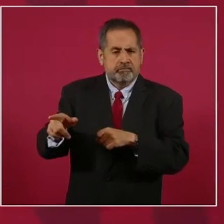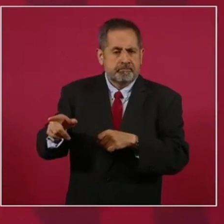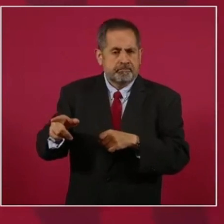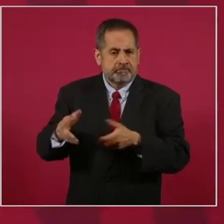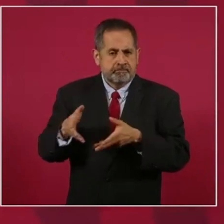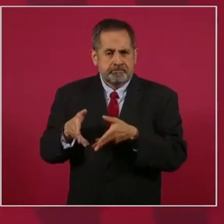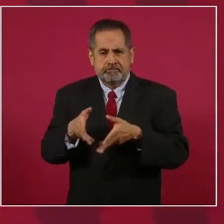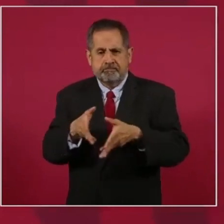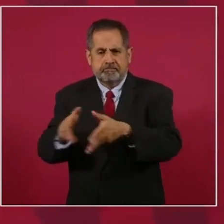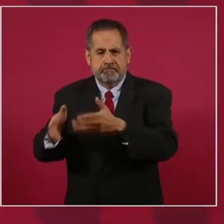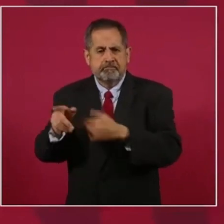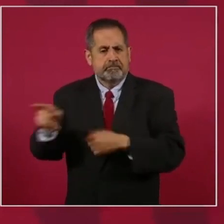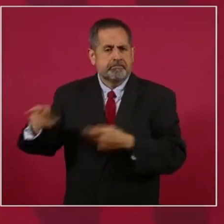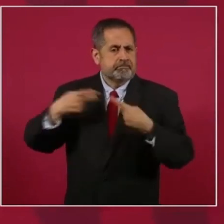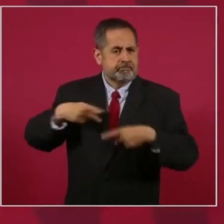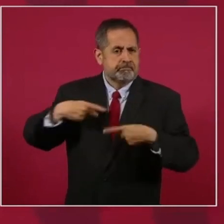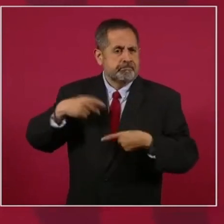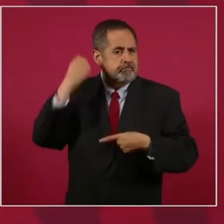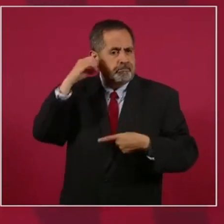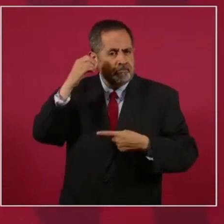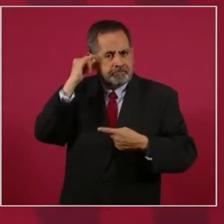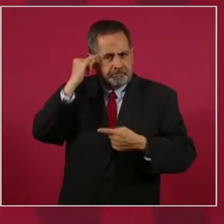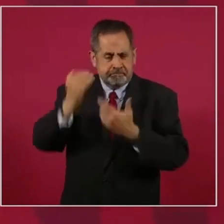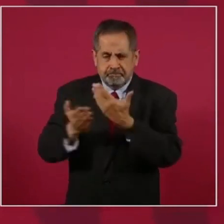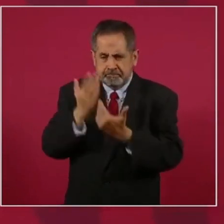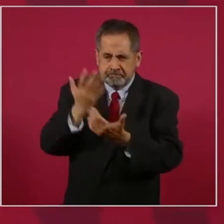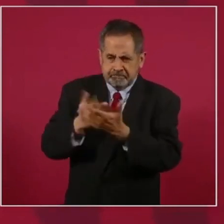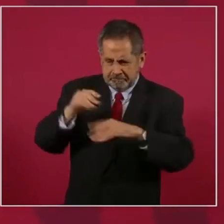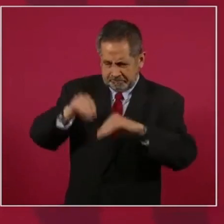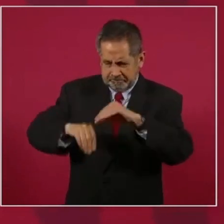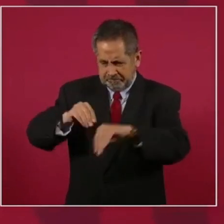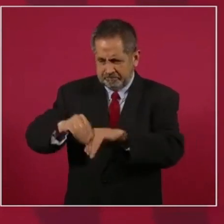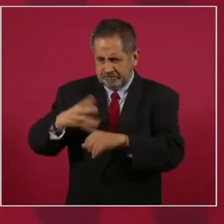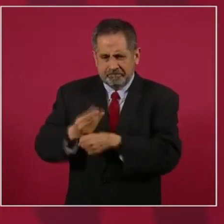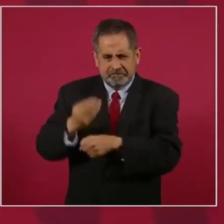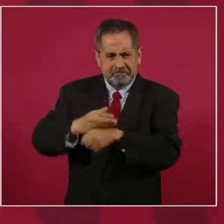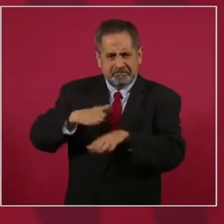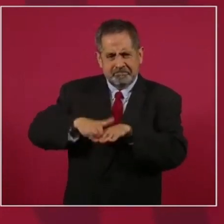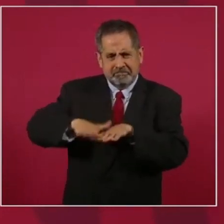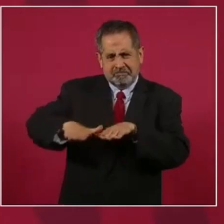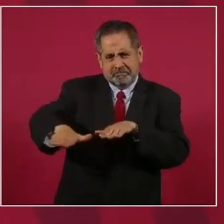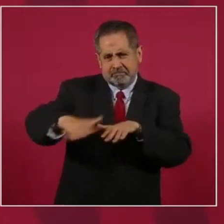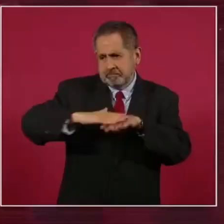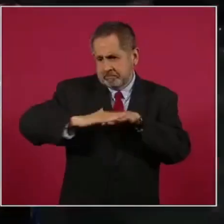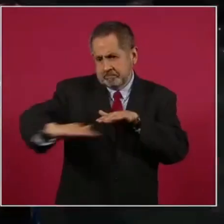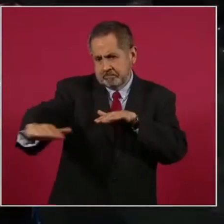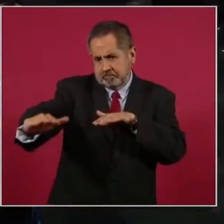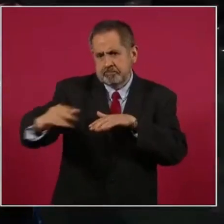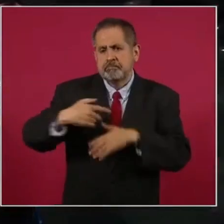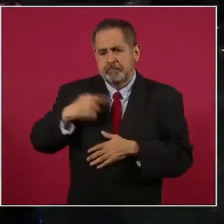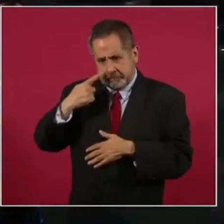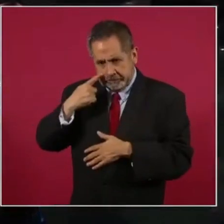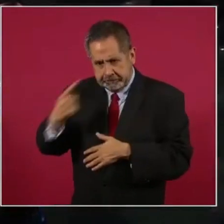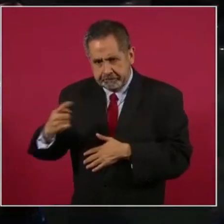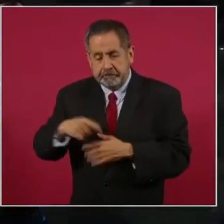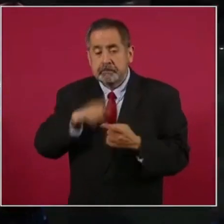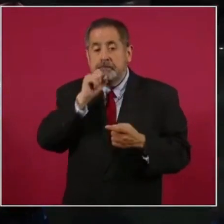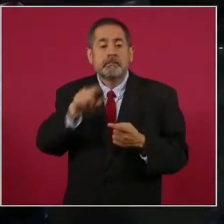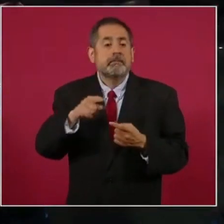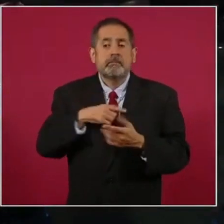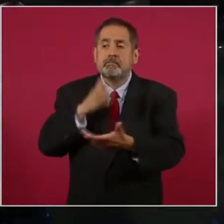carreteras artesanales que están haciendo en las comunidades, en los pueblos. Voy a evaluar el